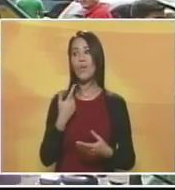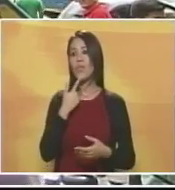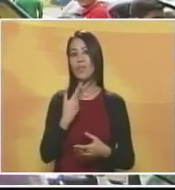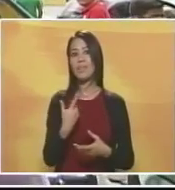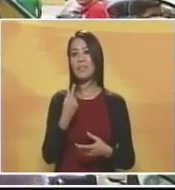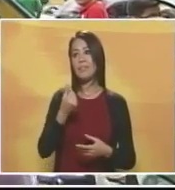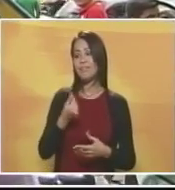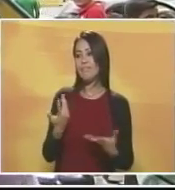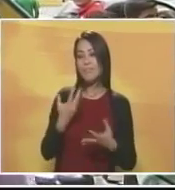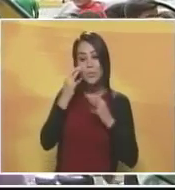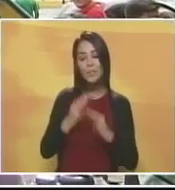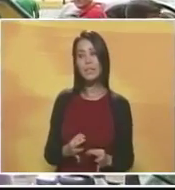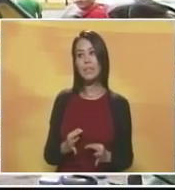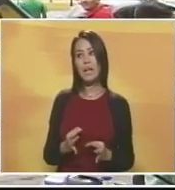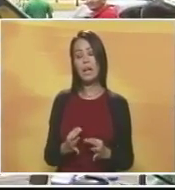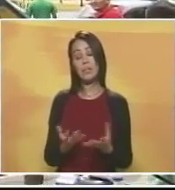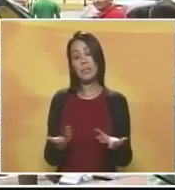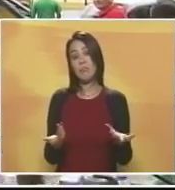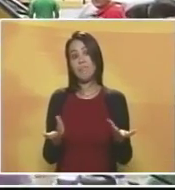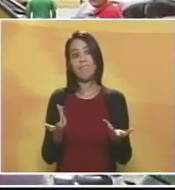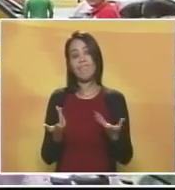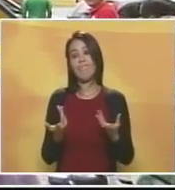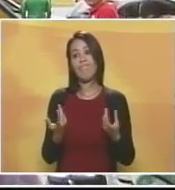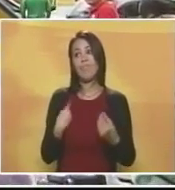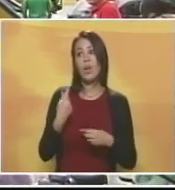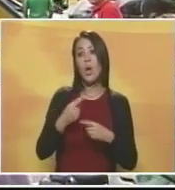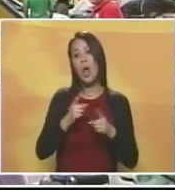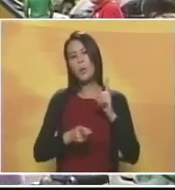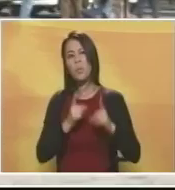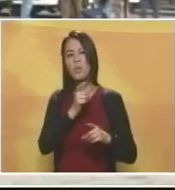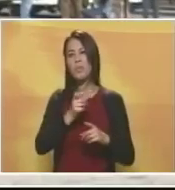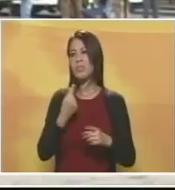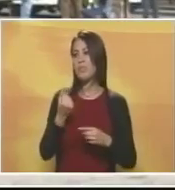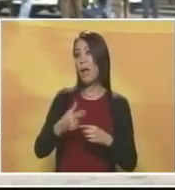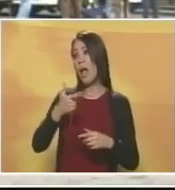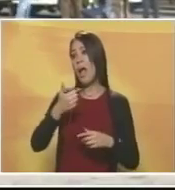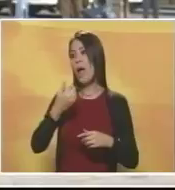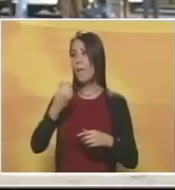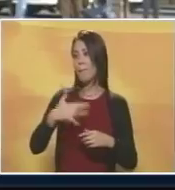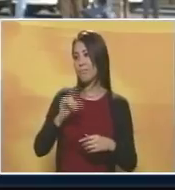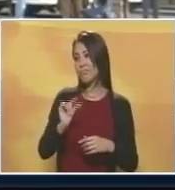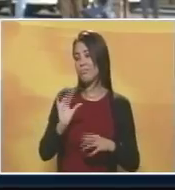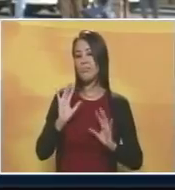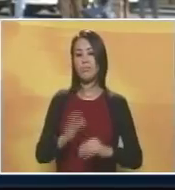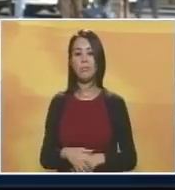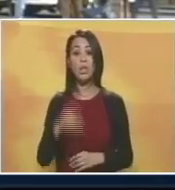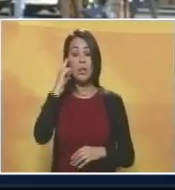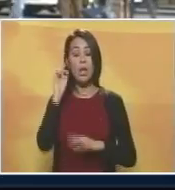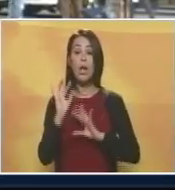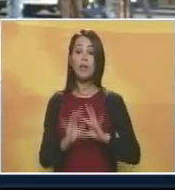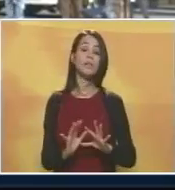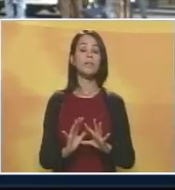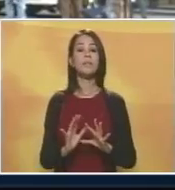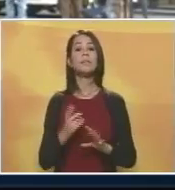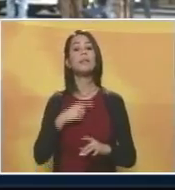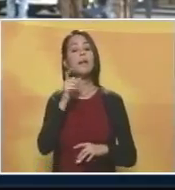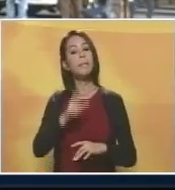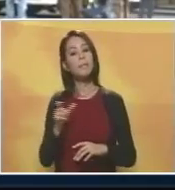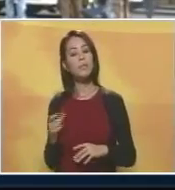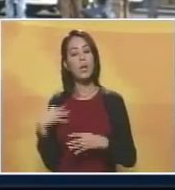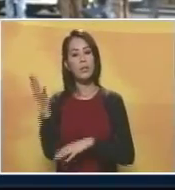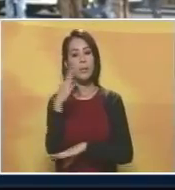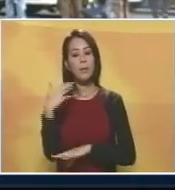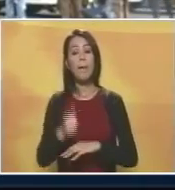la tasa fija y uno tiene un monto, otro tiene otro monto. Se pudo conocer que en el día de hoy han retornado por el terminal La Bandera más